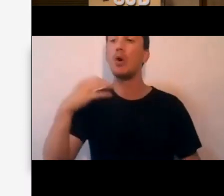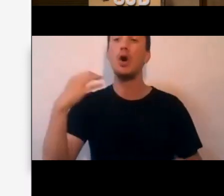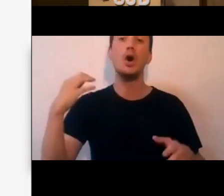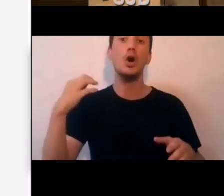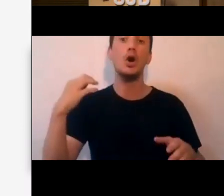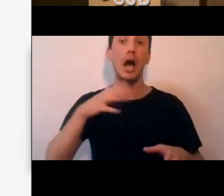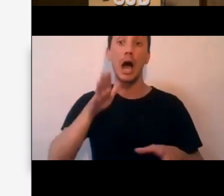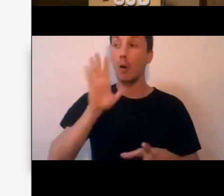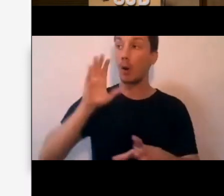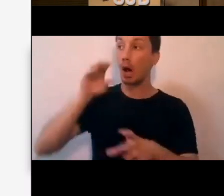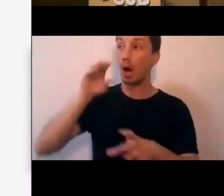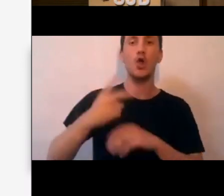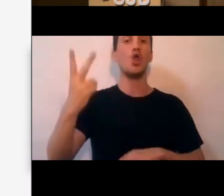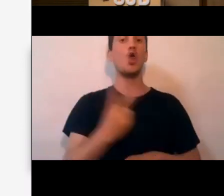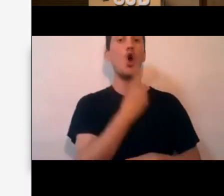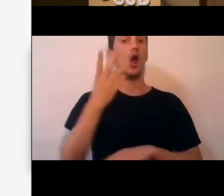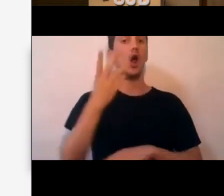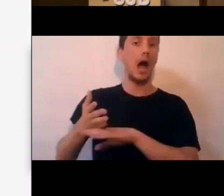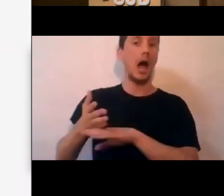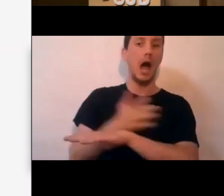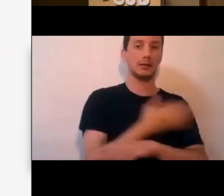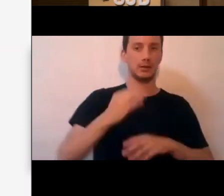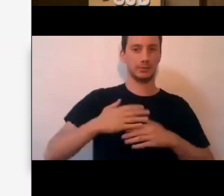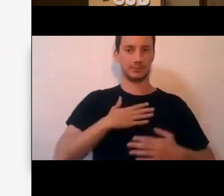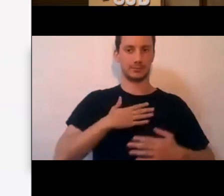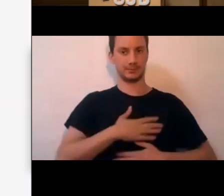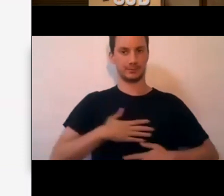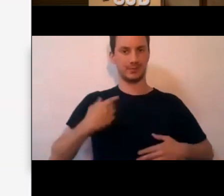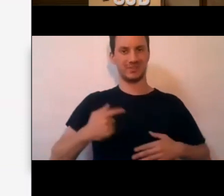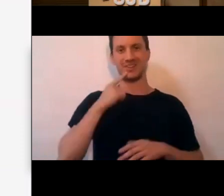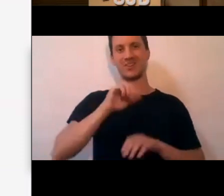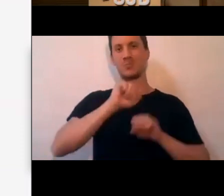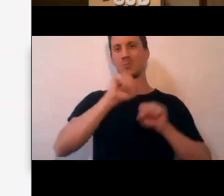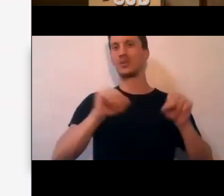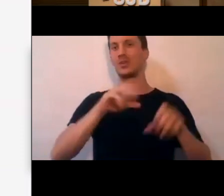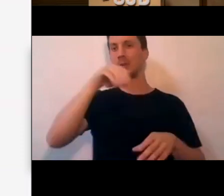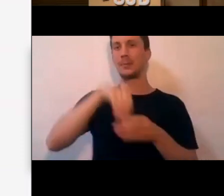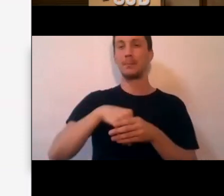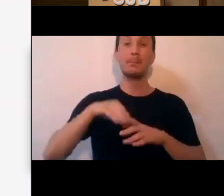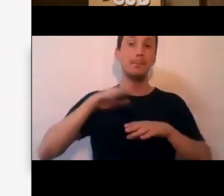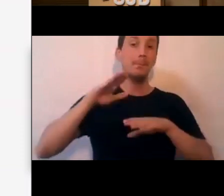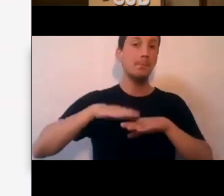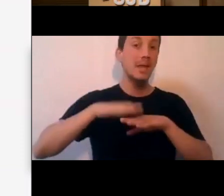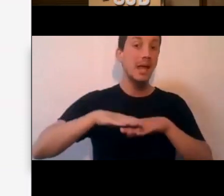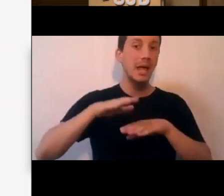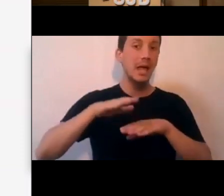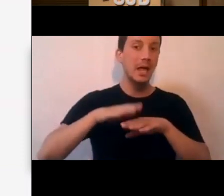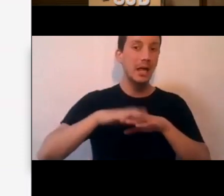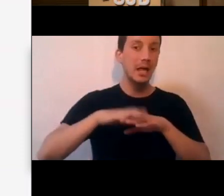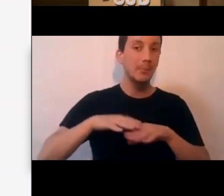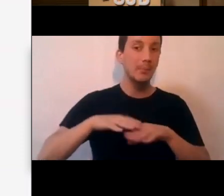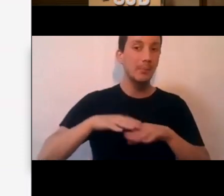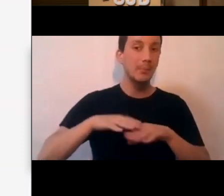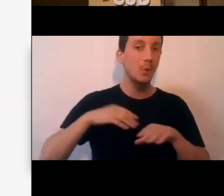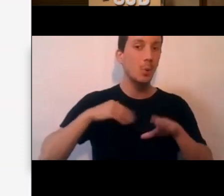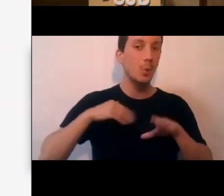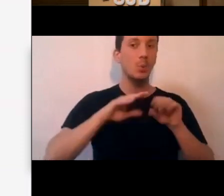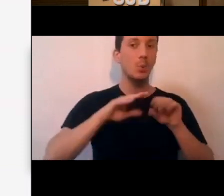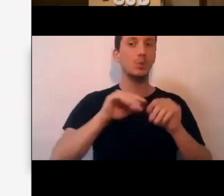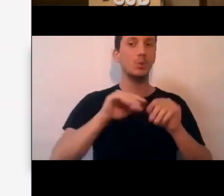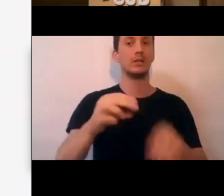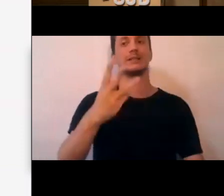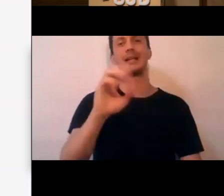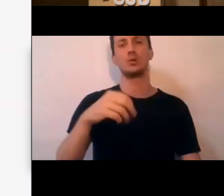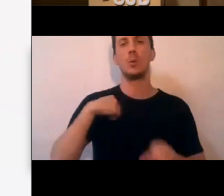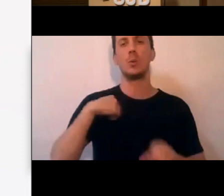factor de protección mínimo es 30. ¿Qué tipos de fotoprotectores hay? Hay dos tipos de fotoprotectores,